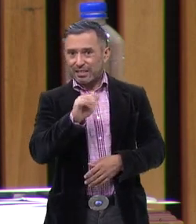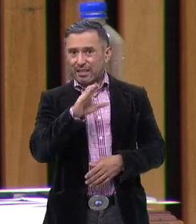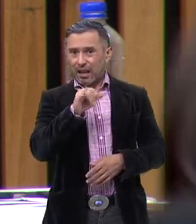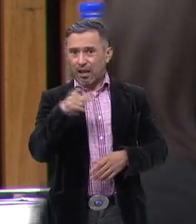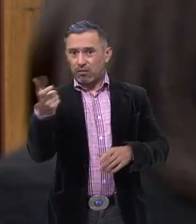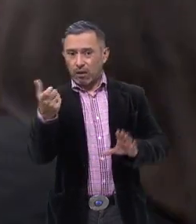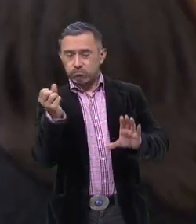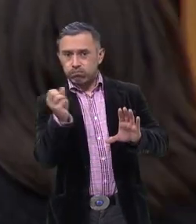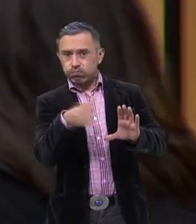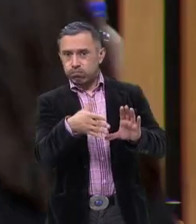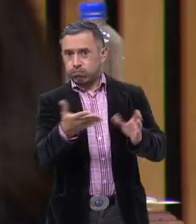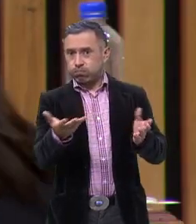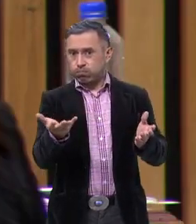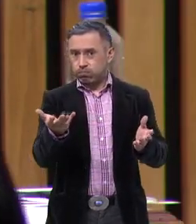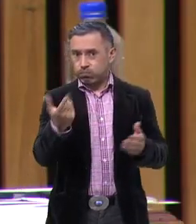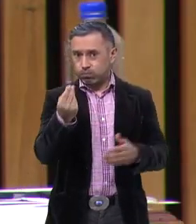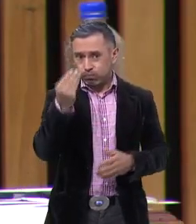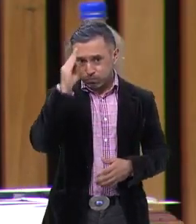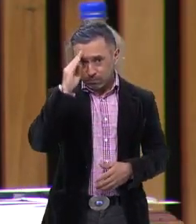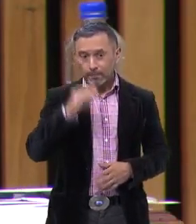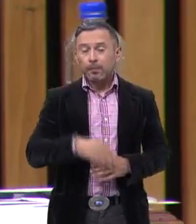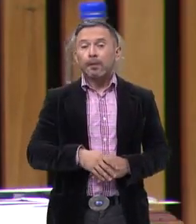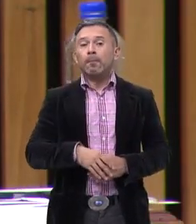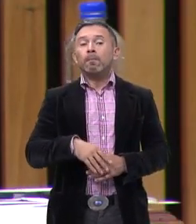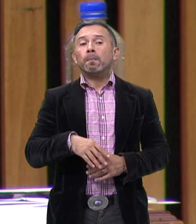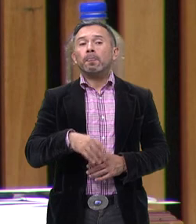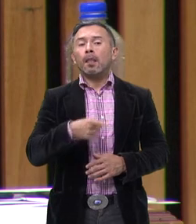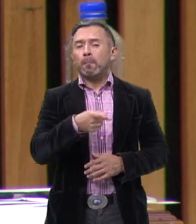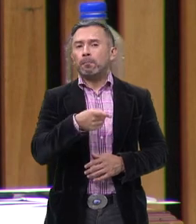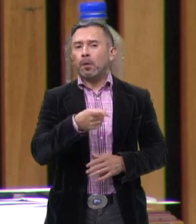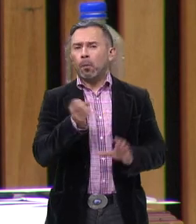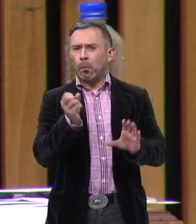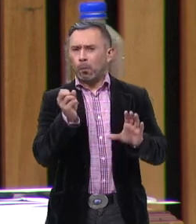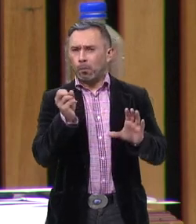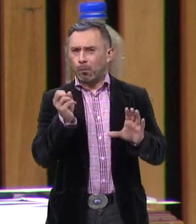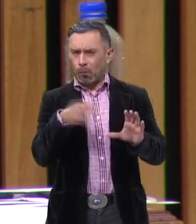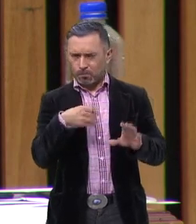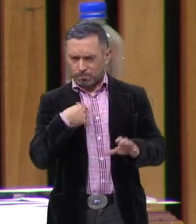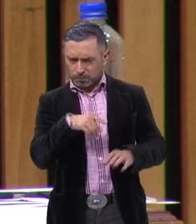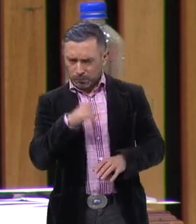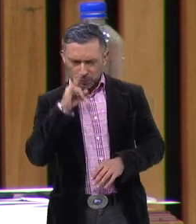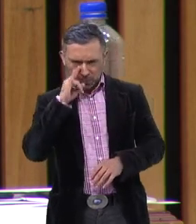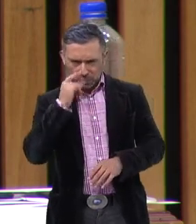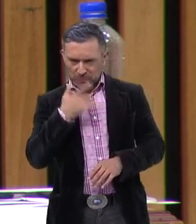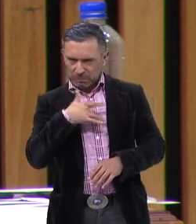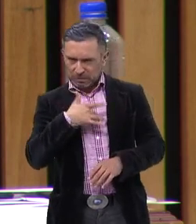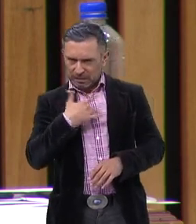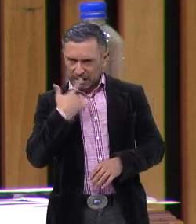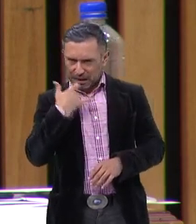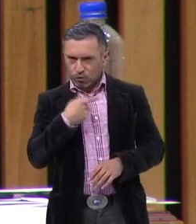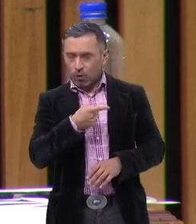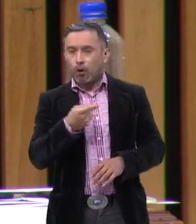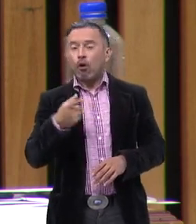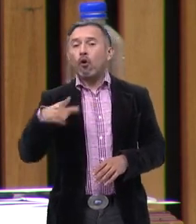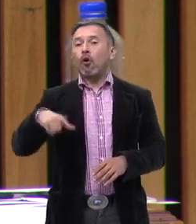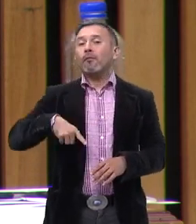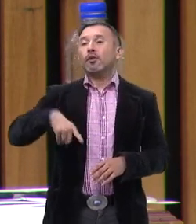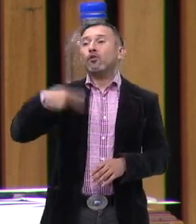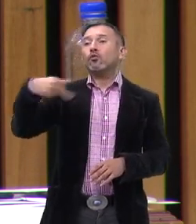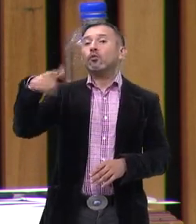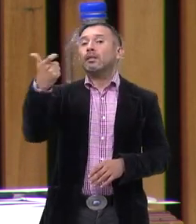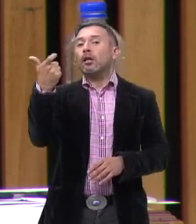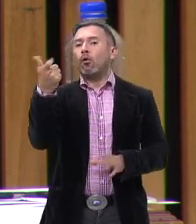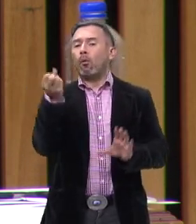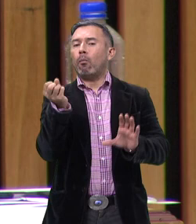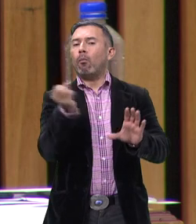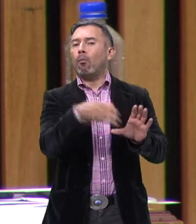Más allá de esta situación de apariencia poco rigurosa en el resguardo del dinero público en el que